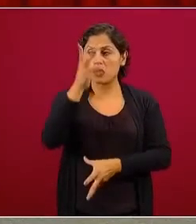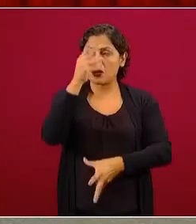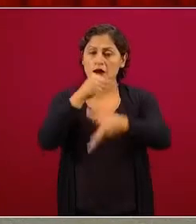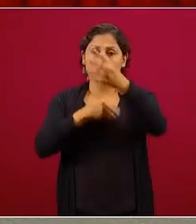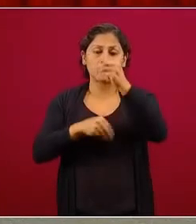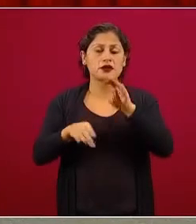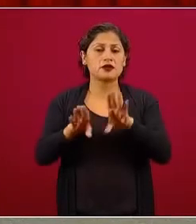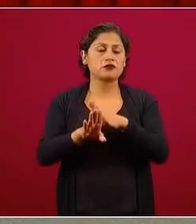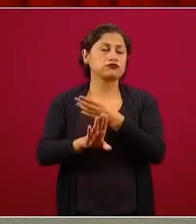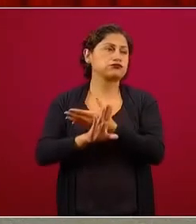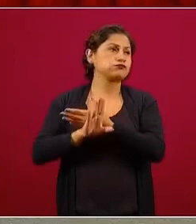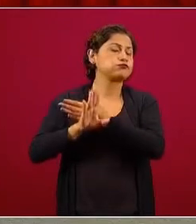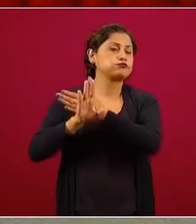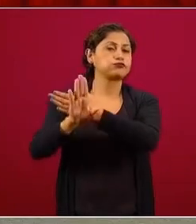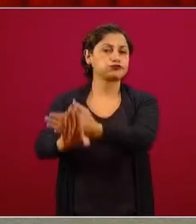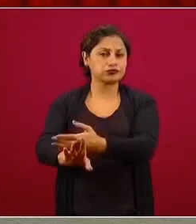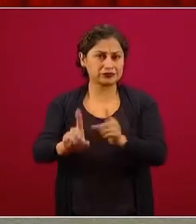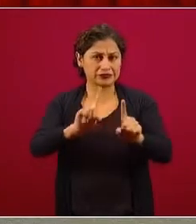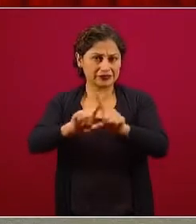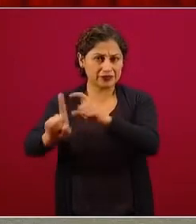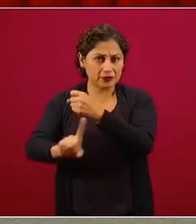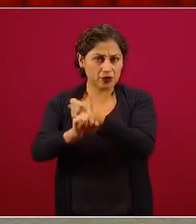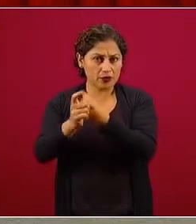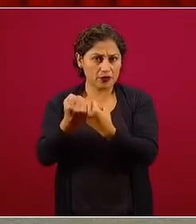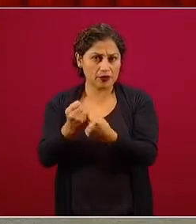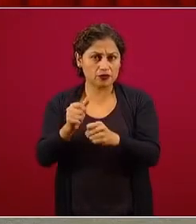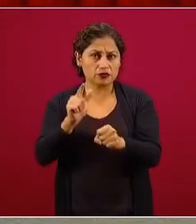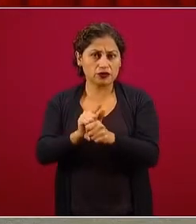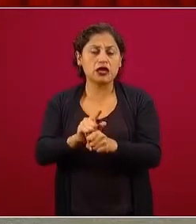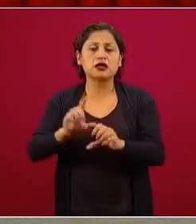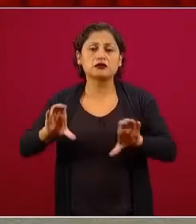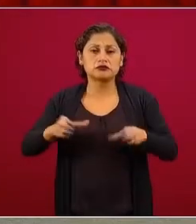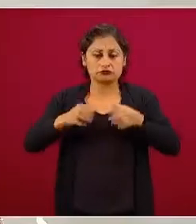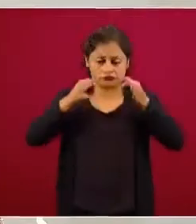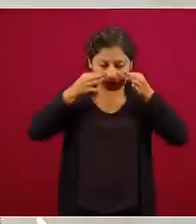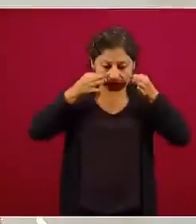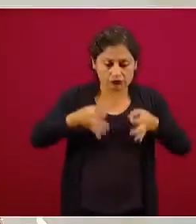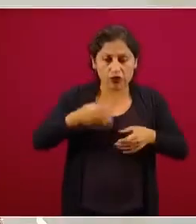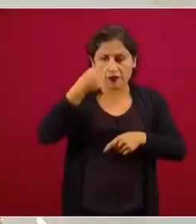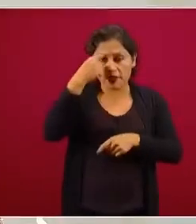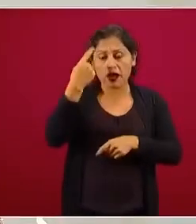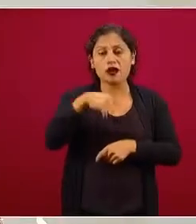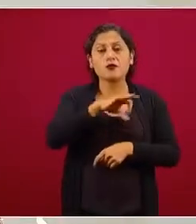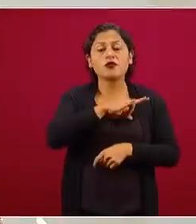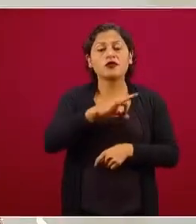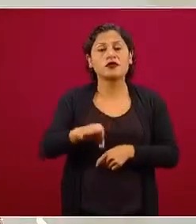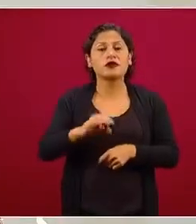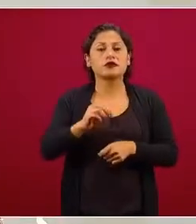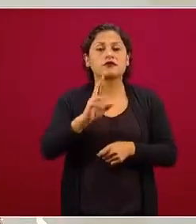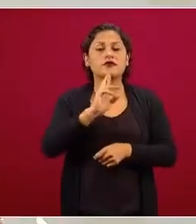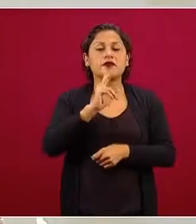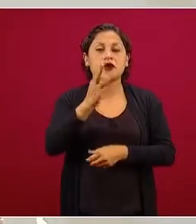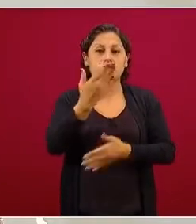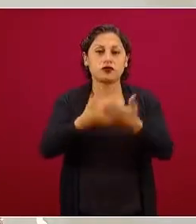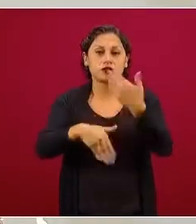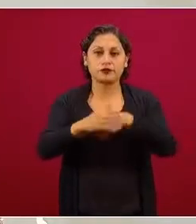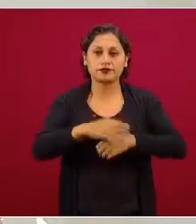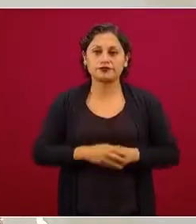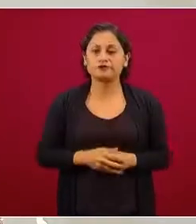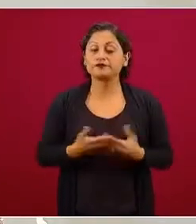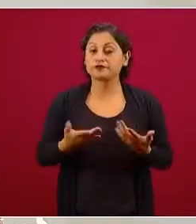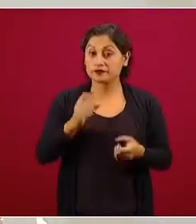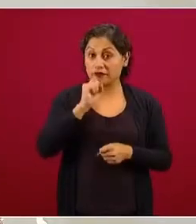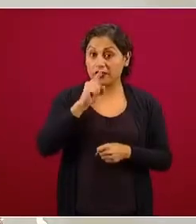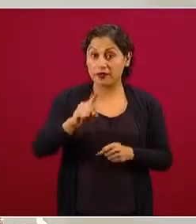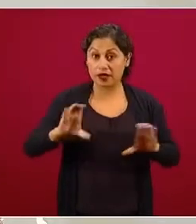uno de estos flagelos sociales y generar bienestar para todas y todos, poder evidenciar las desigualdades sociales en las que viven